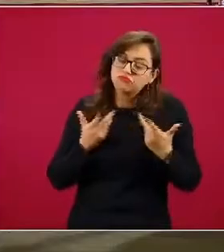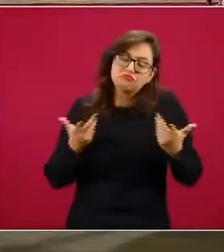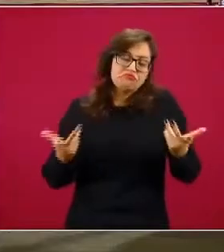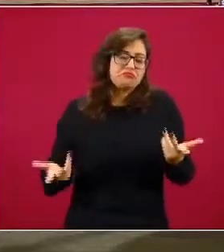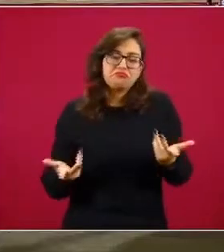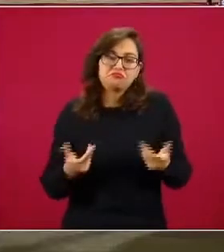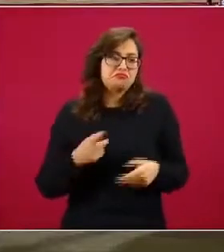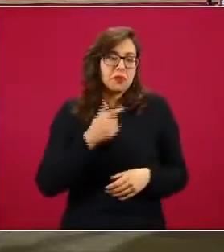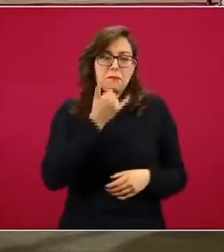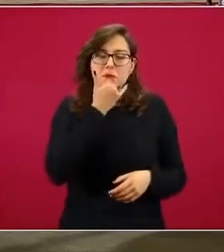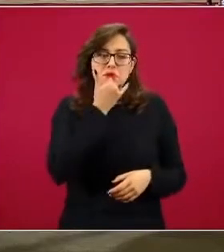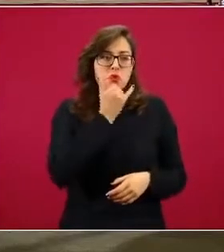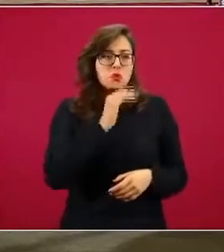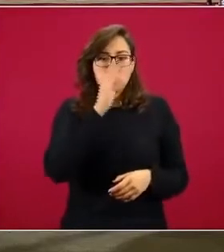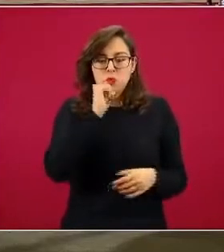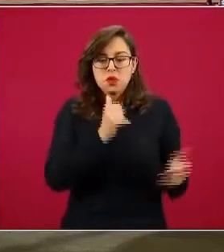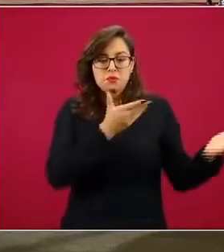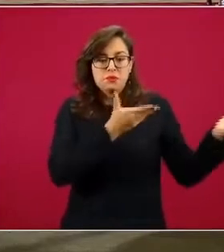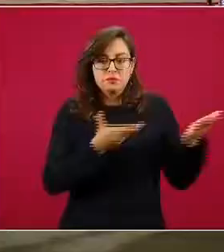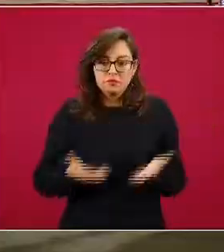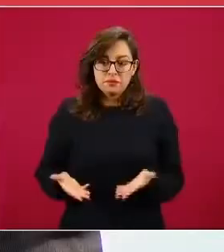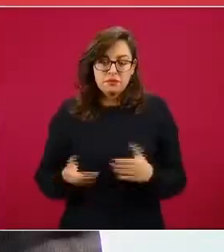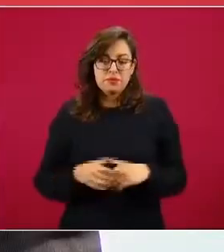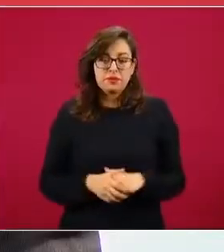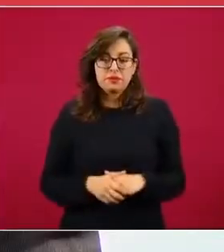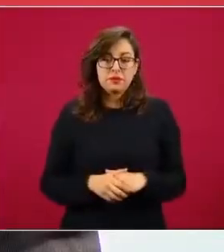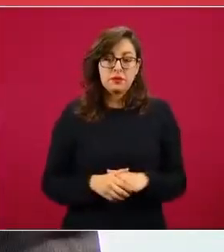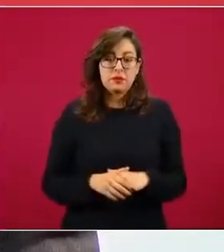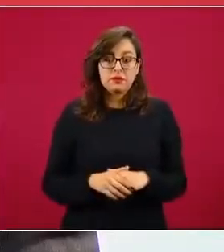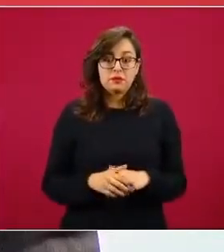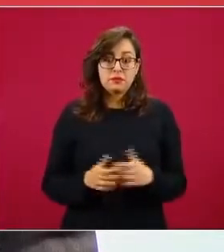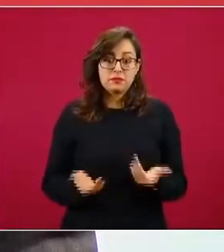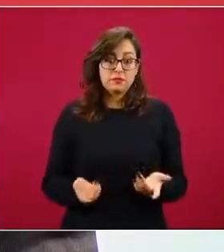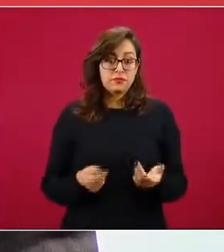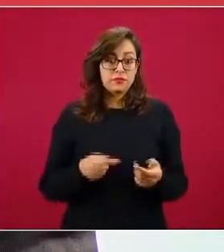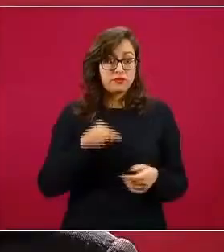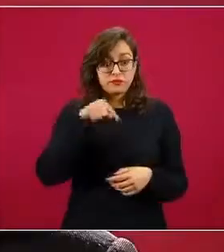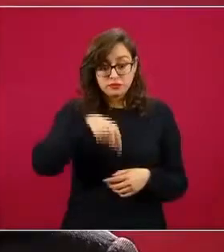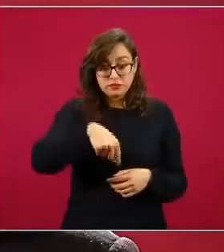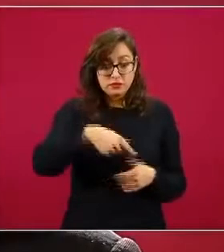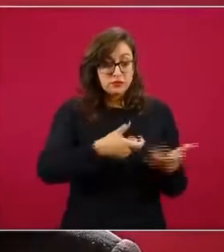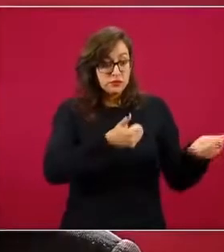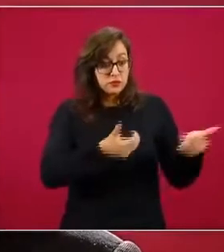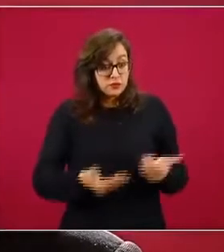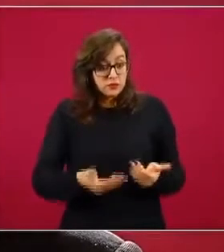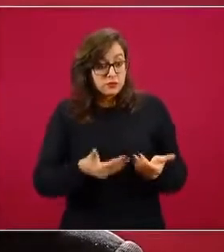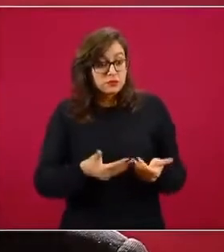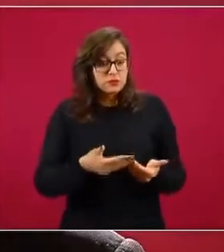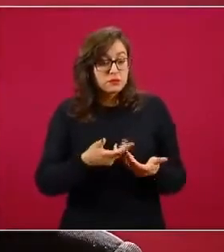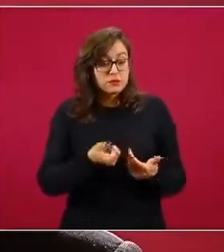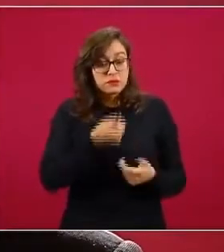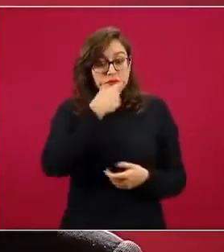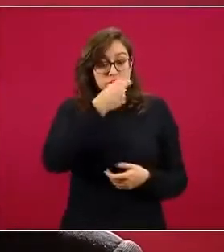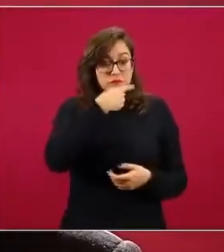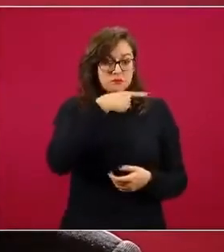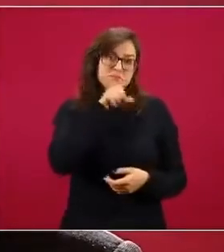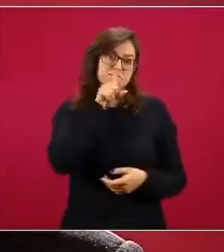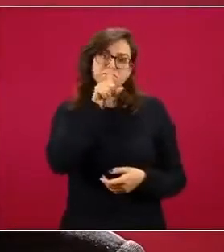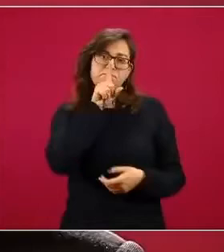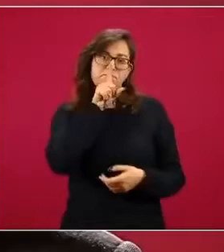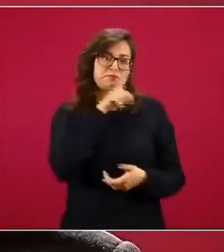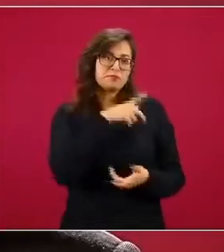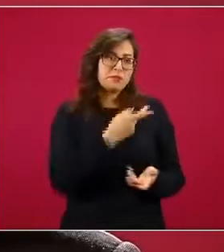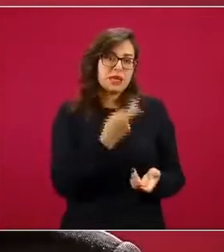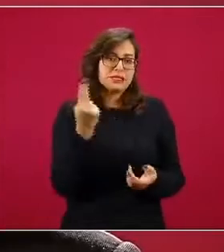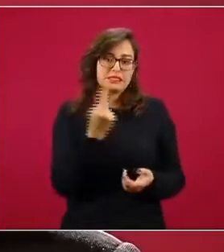como equivalente al que hubiera ocurrido en el país de destino. Y lo que mencionó el presidente esta mañana, que lo